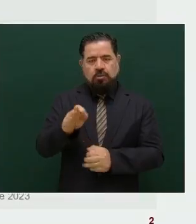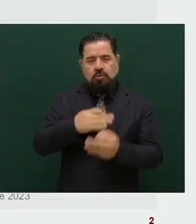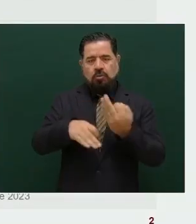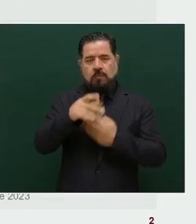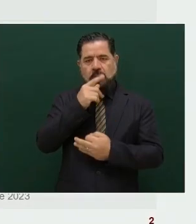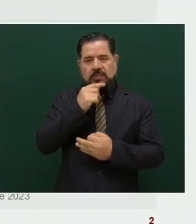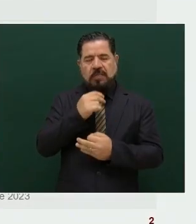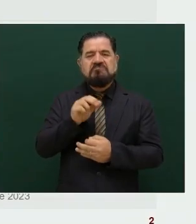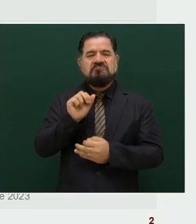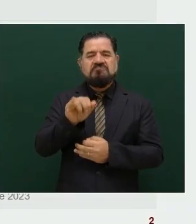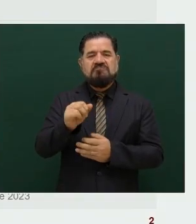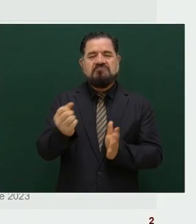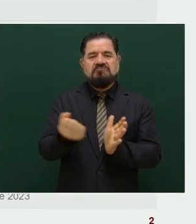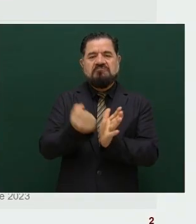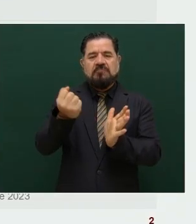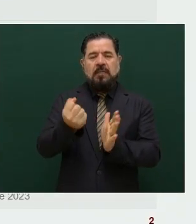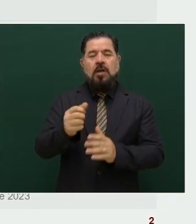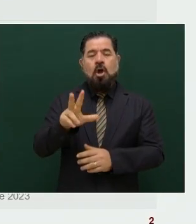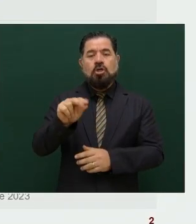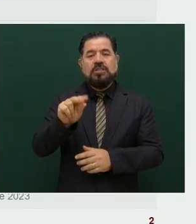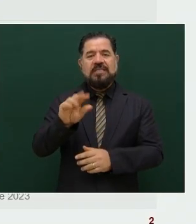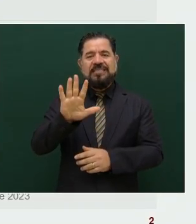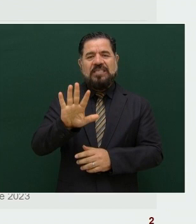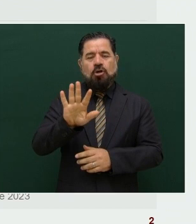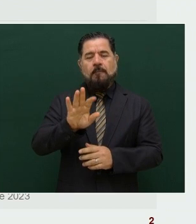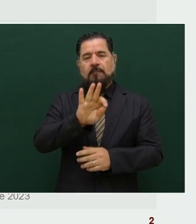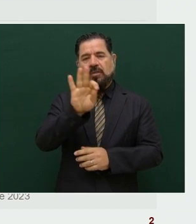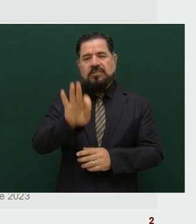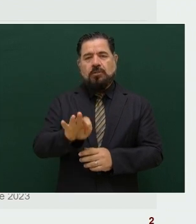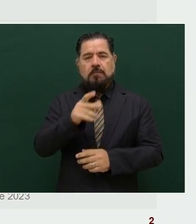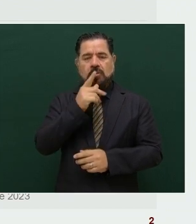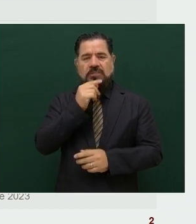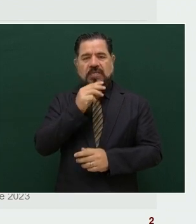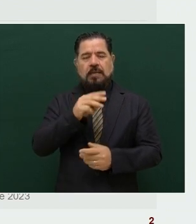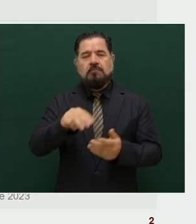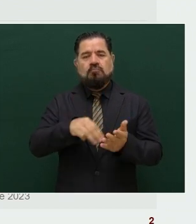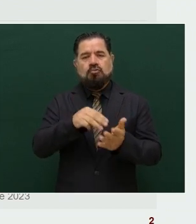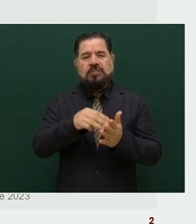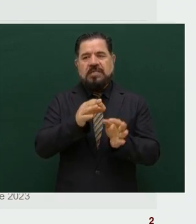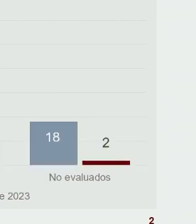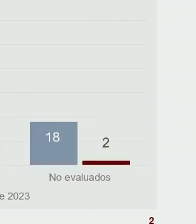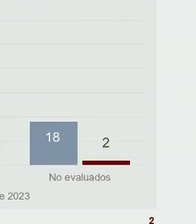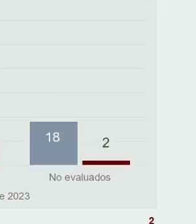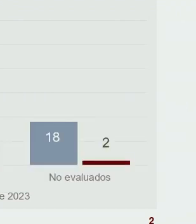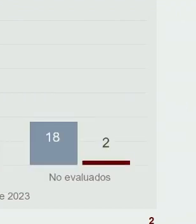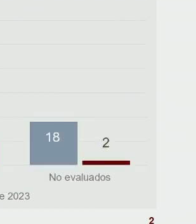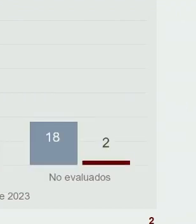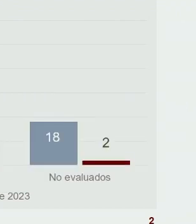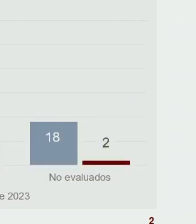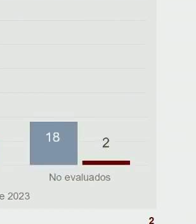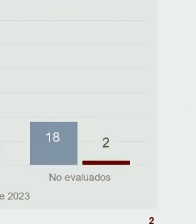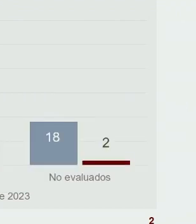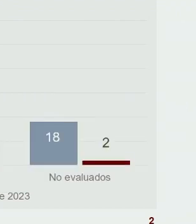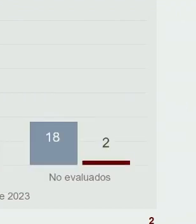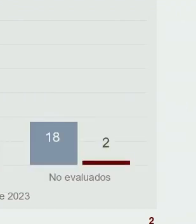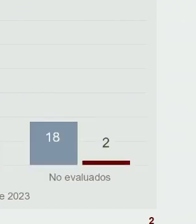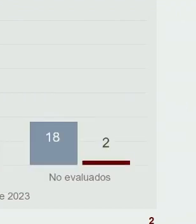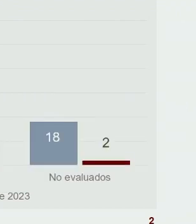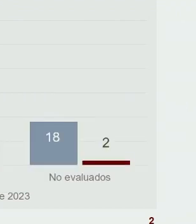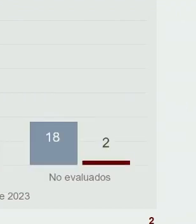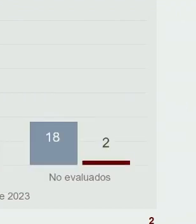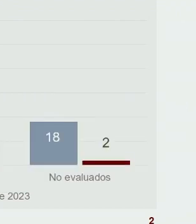el 85% de las policías municipales y el 92% de los comisarios